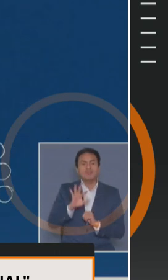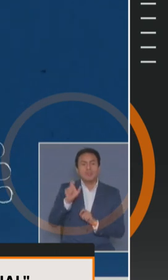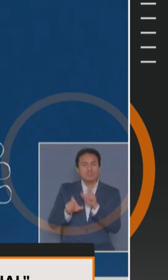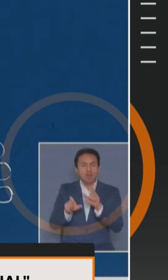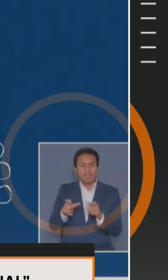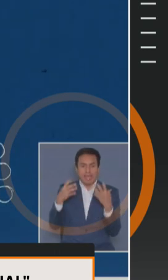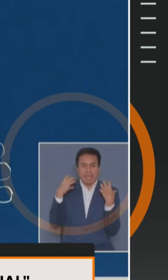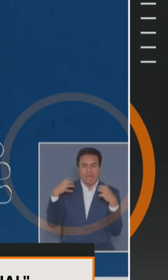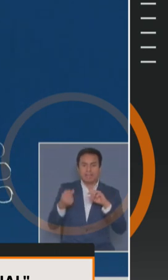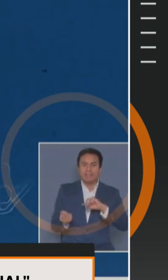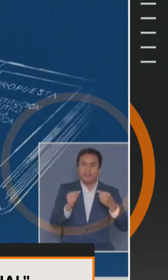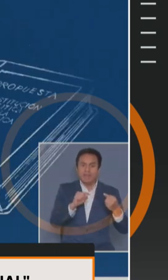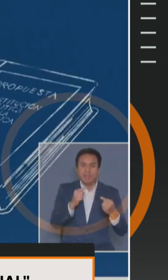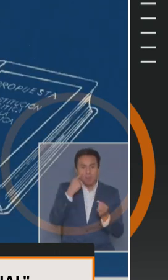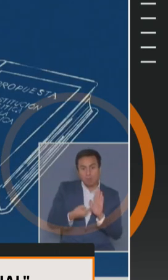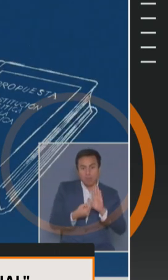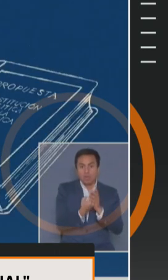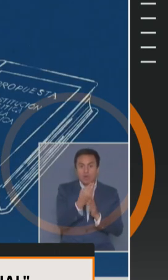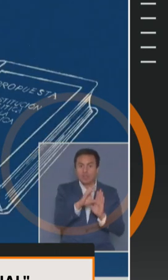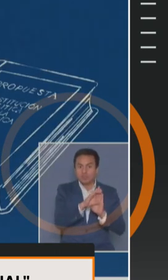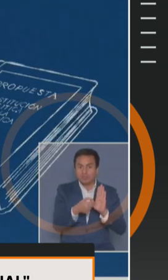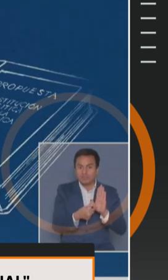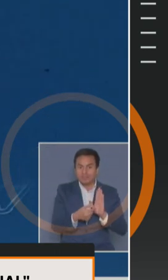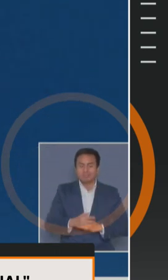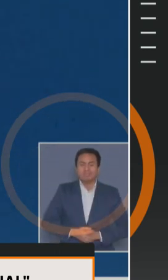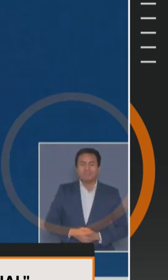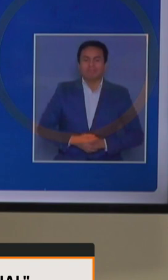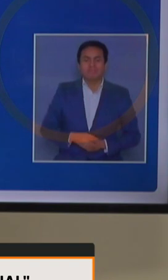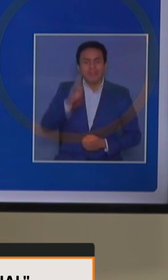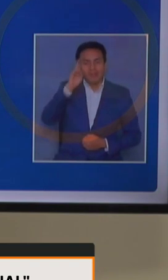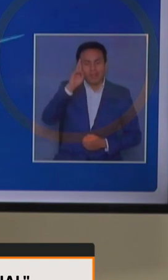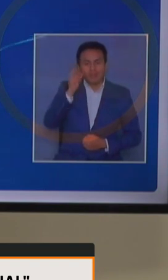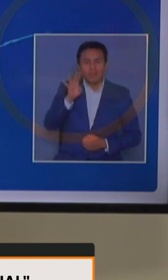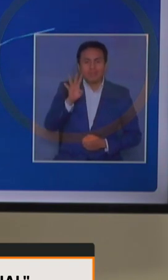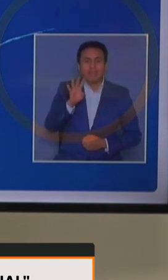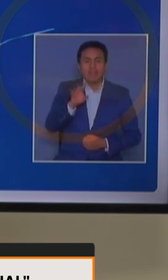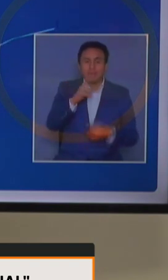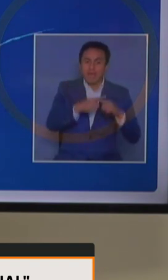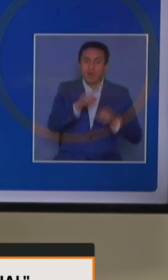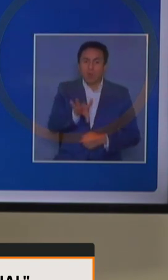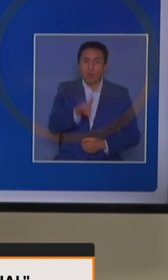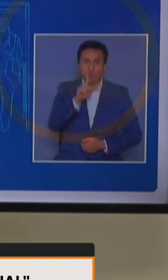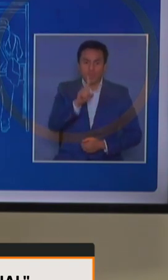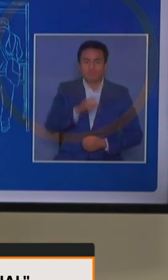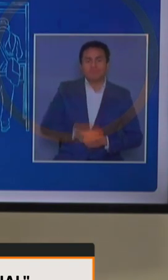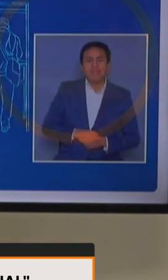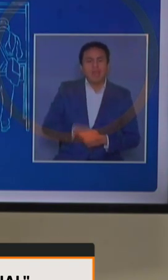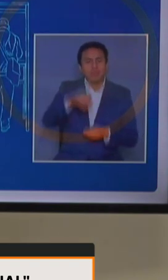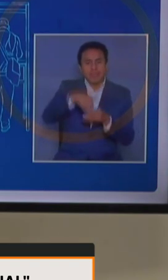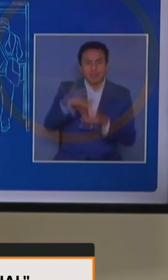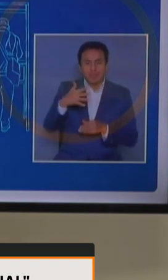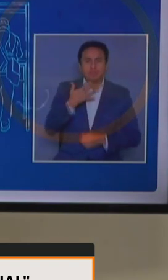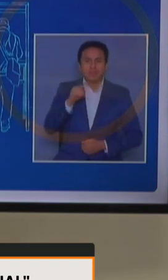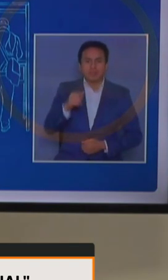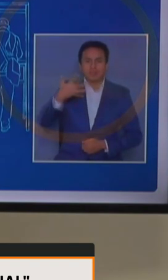de Esas cinco listas dos representan al oficialismo al gobierno una es a prueba dignidad